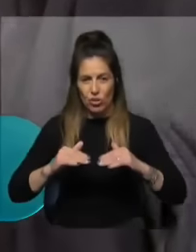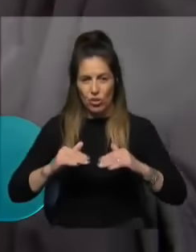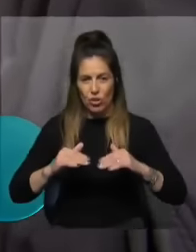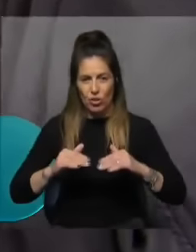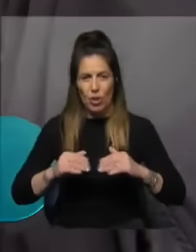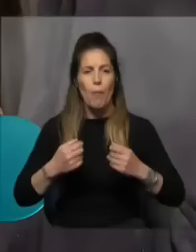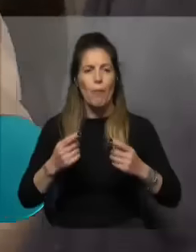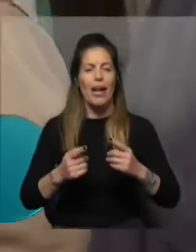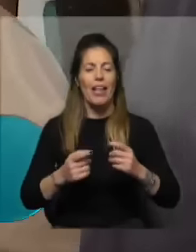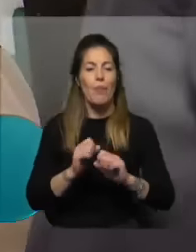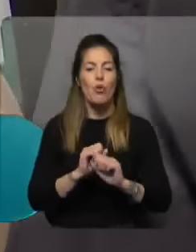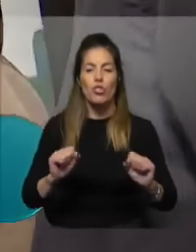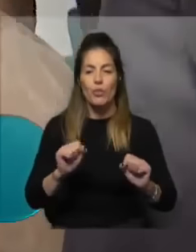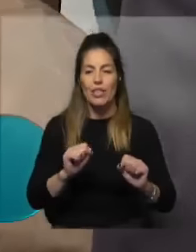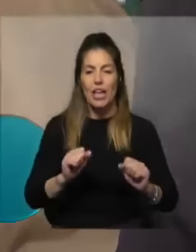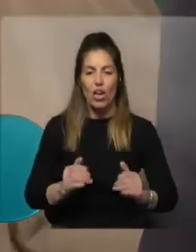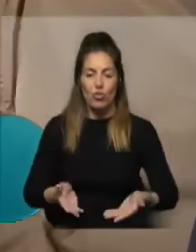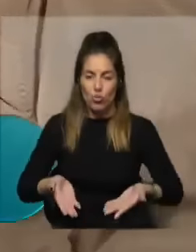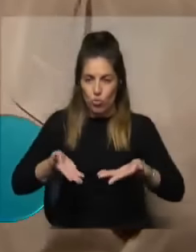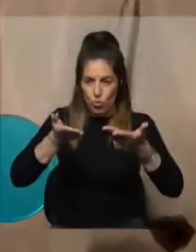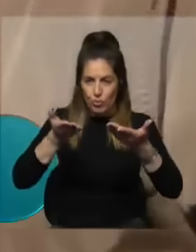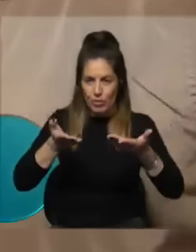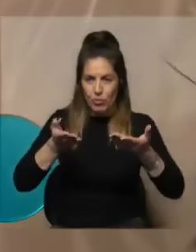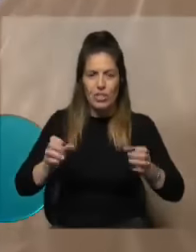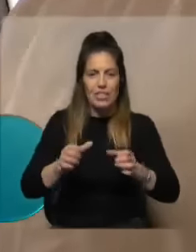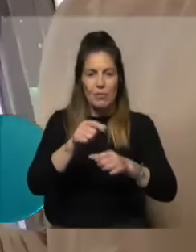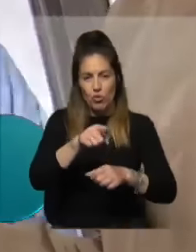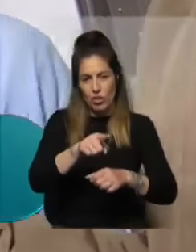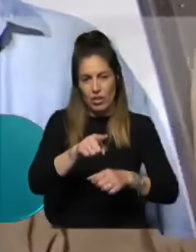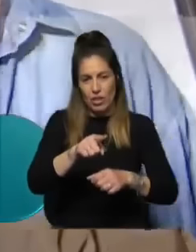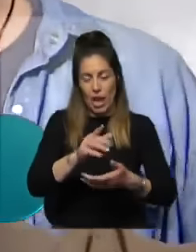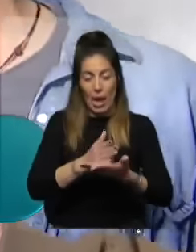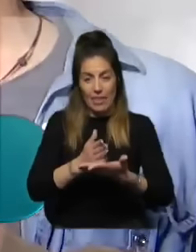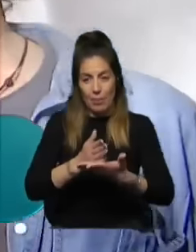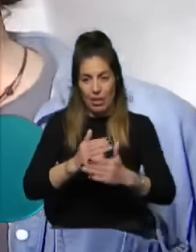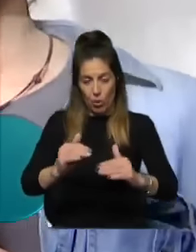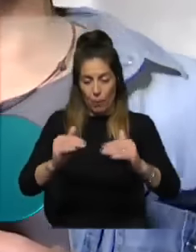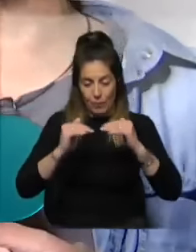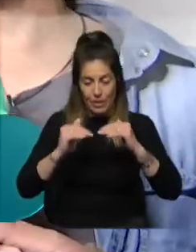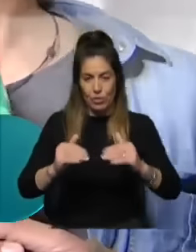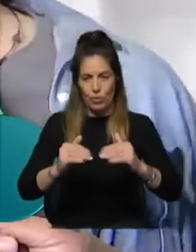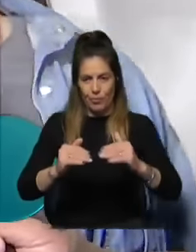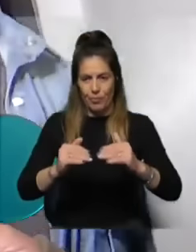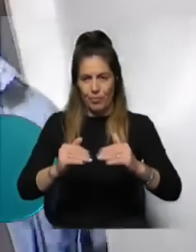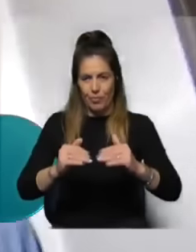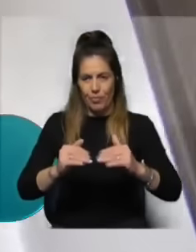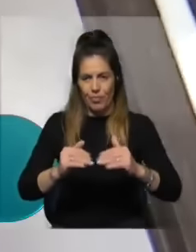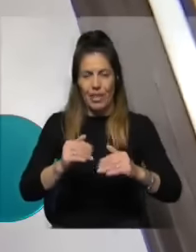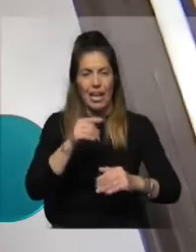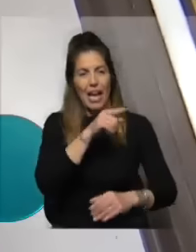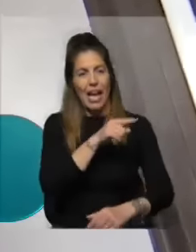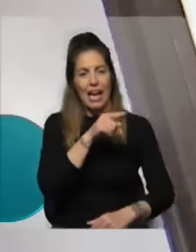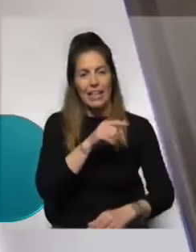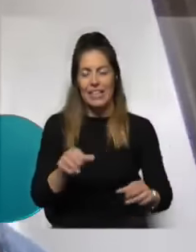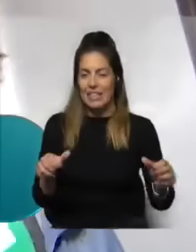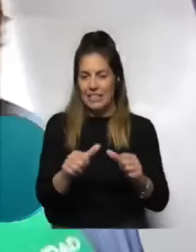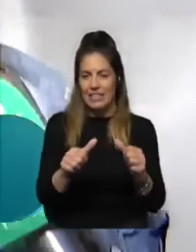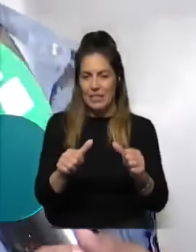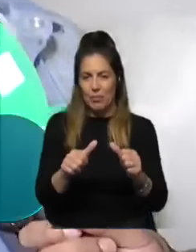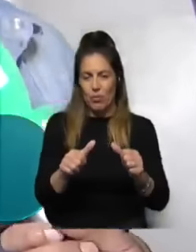para darle más posibilidad hicimos este entrepiso. Bueno, ahí hicimos el